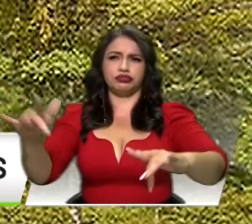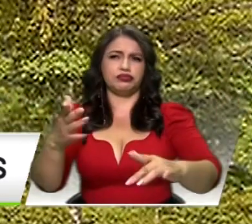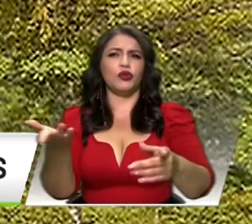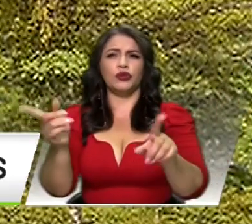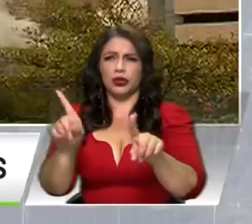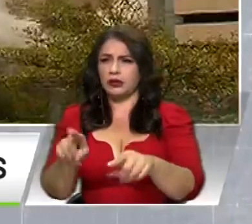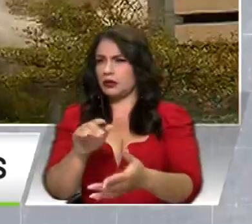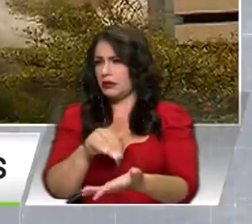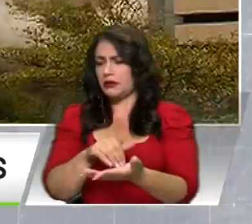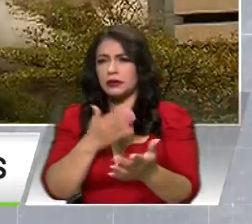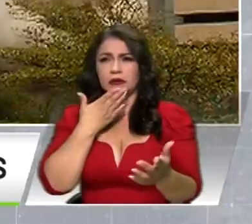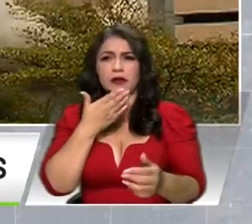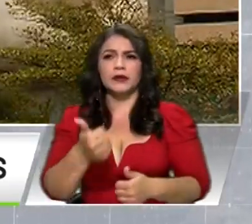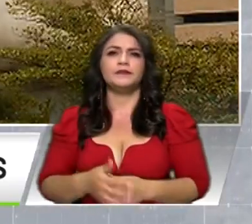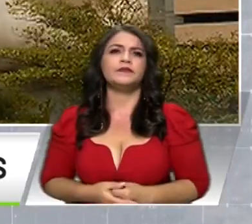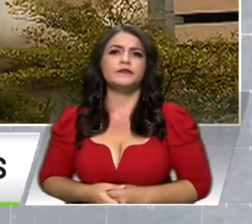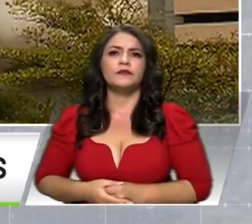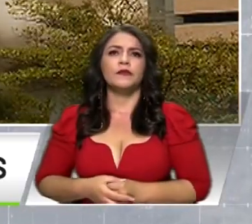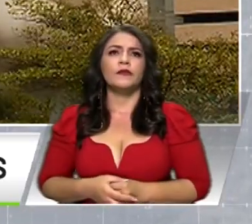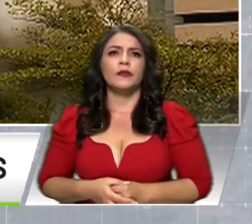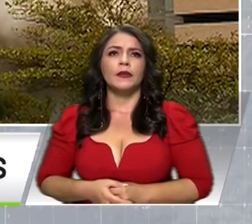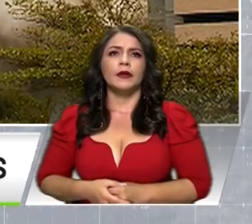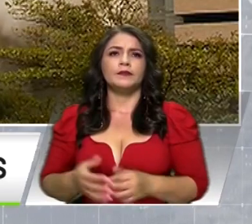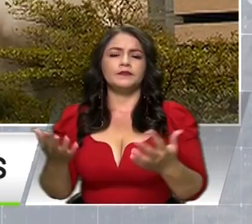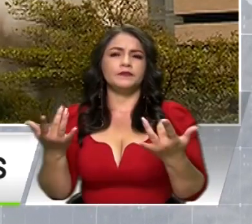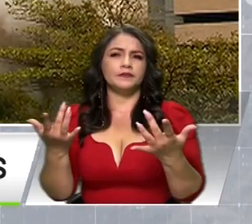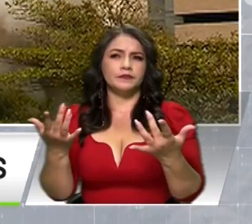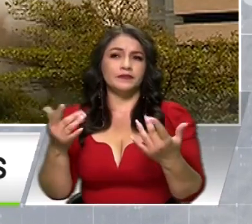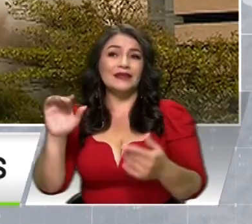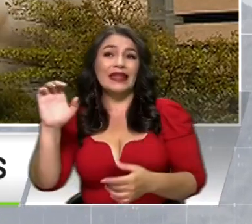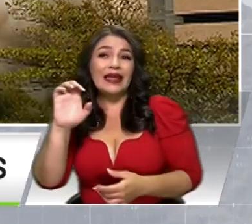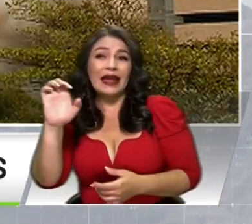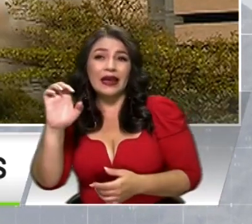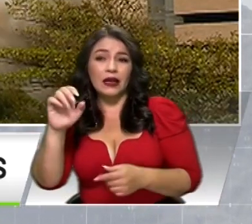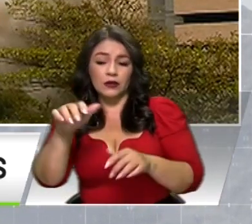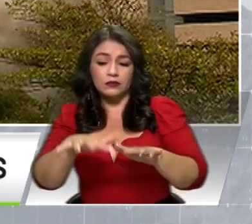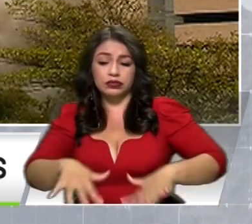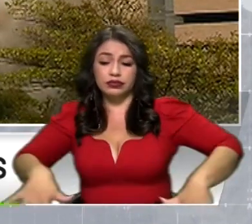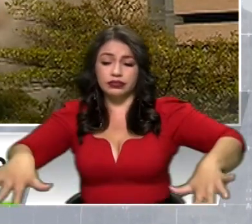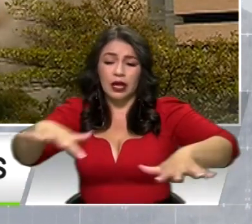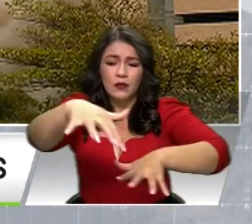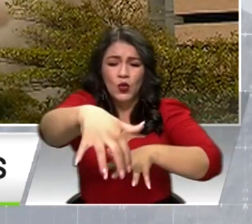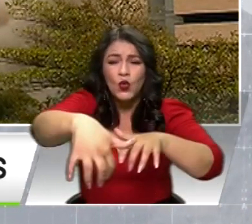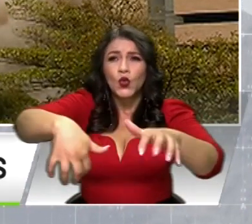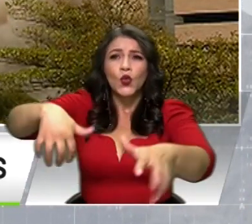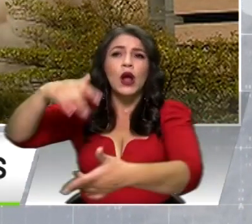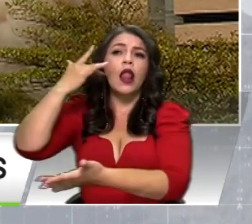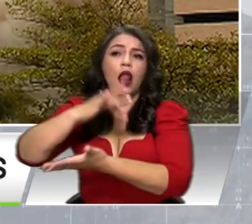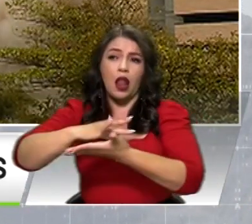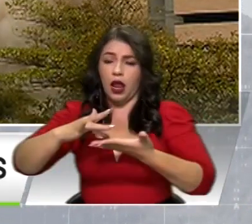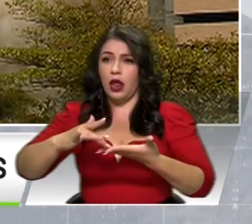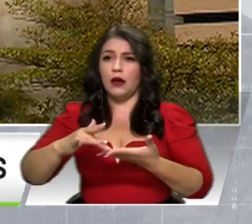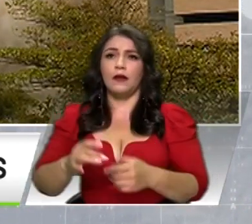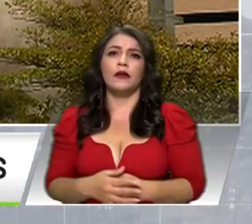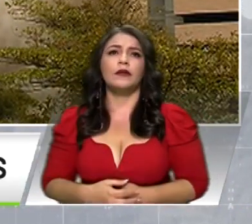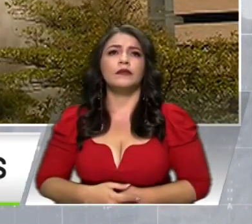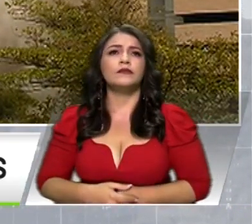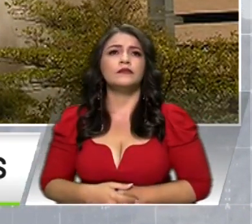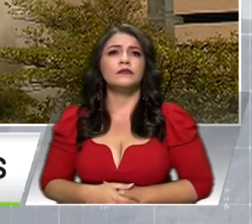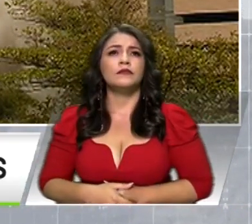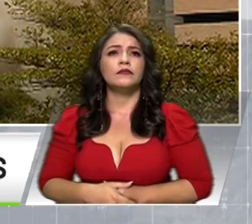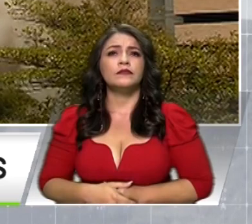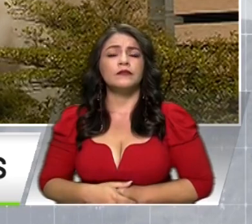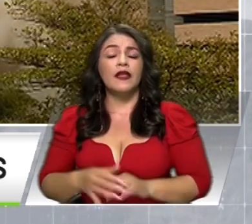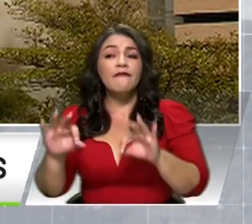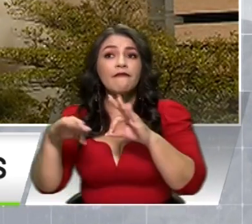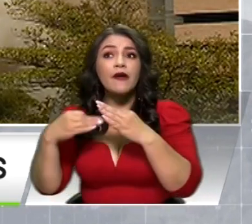Se espera que el terreno esté totalmente limpio en el mes de enero. Hay que decir que las autoridades también hicieron claridad sobre las familias que